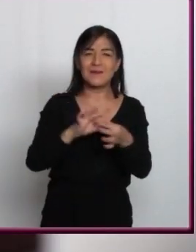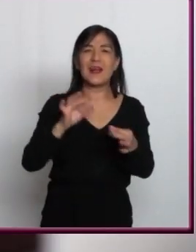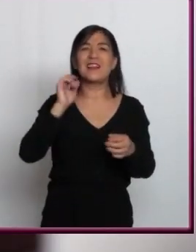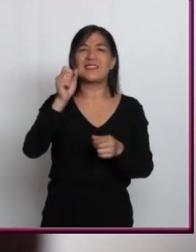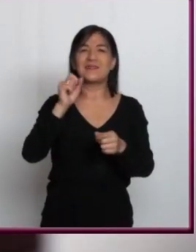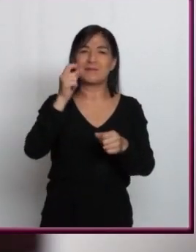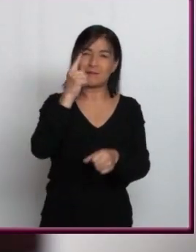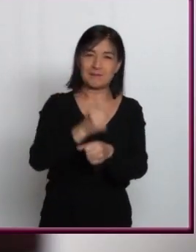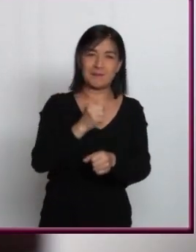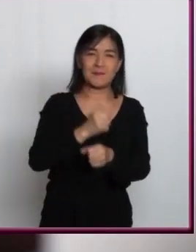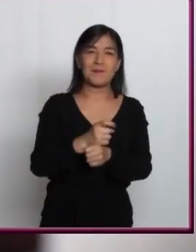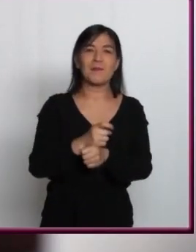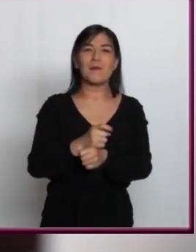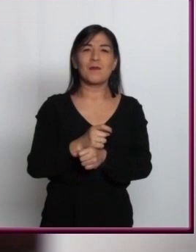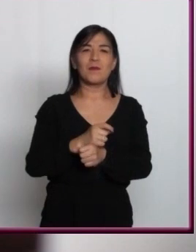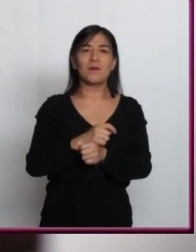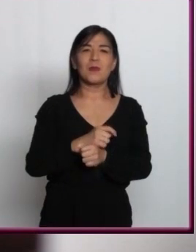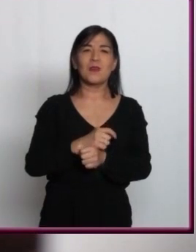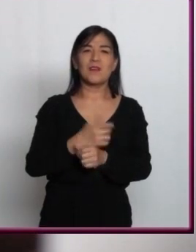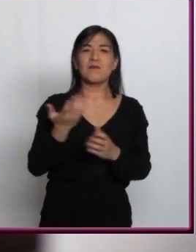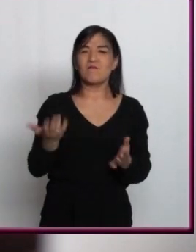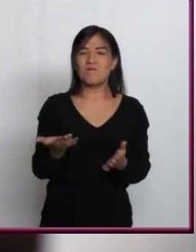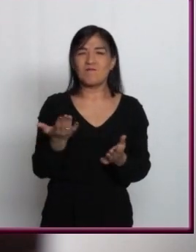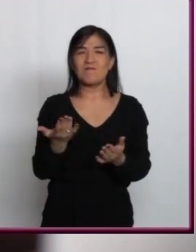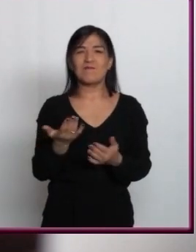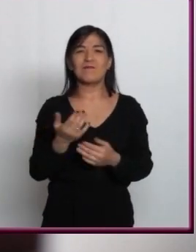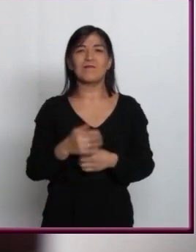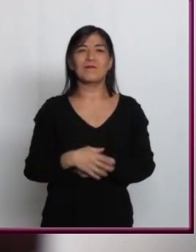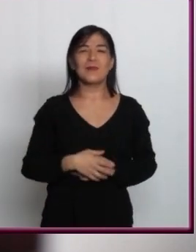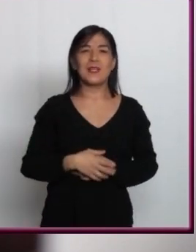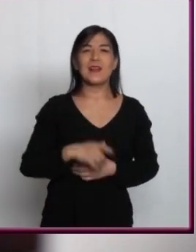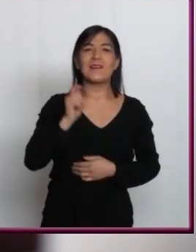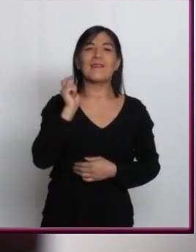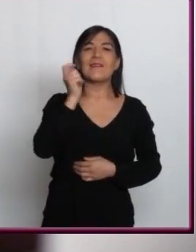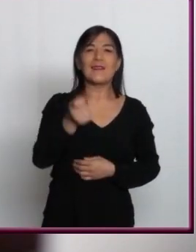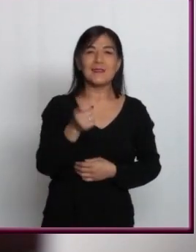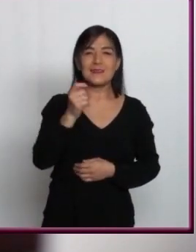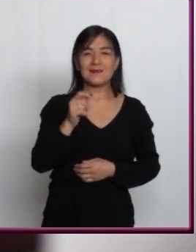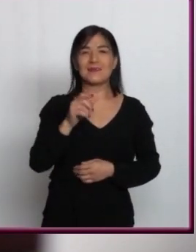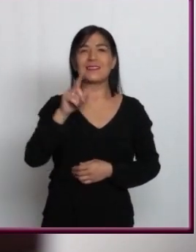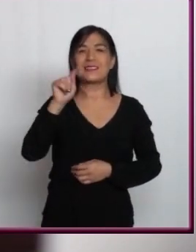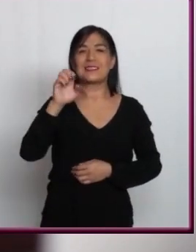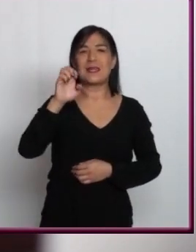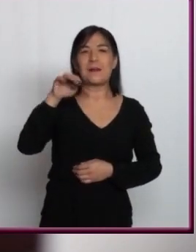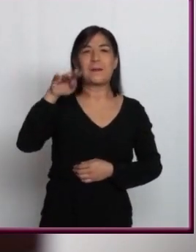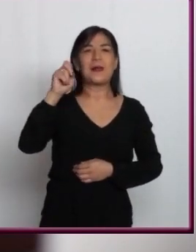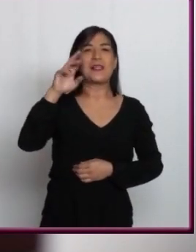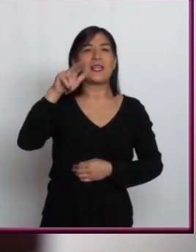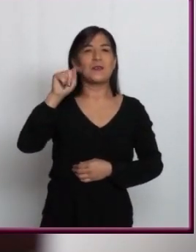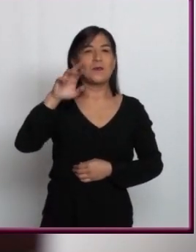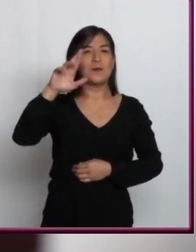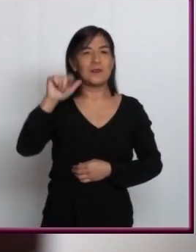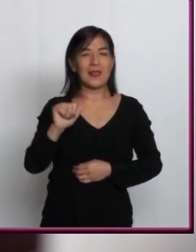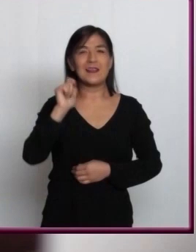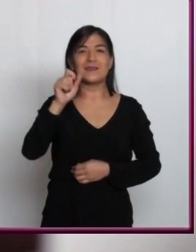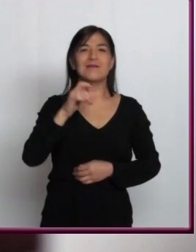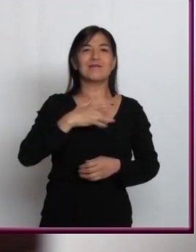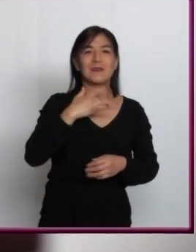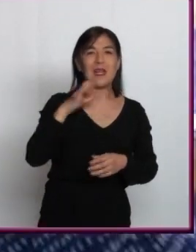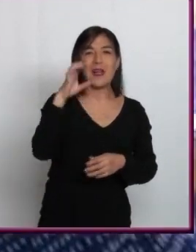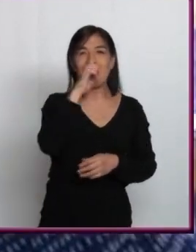primero de qué hablamos, qué es la temperatura cuando hablamos de